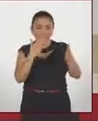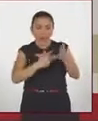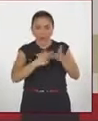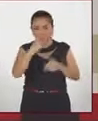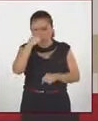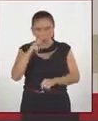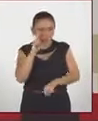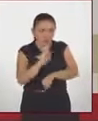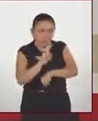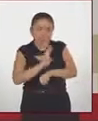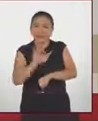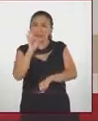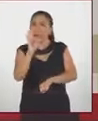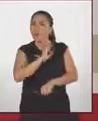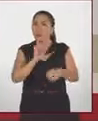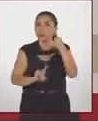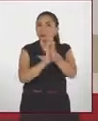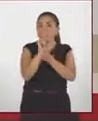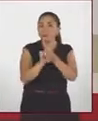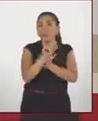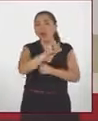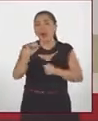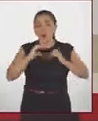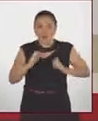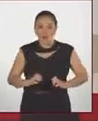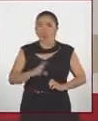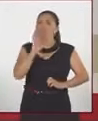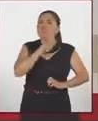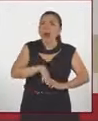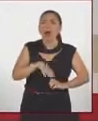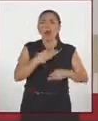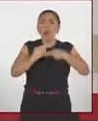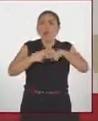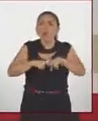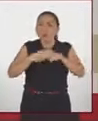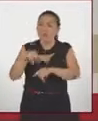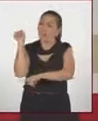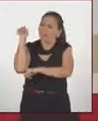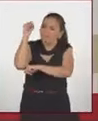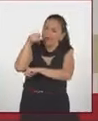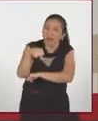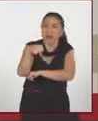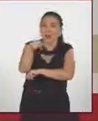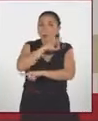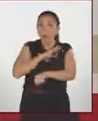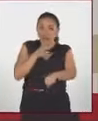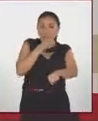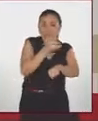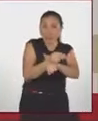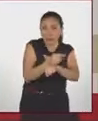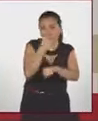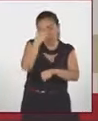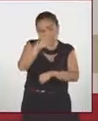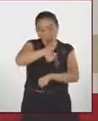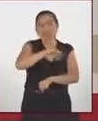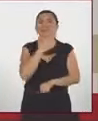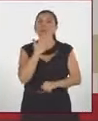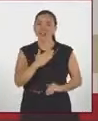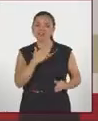identificar posibles alteraciones ortopédicas y aplicar medidas preventivas que favorezcan un óptimo